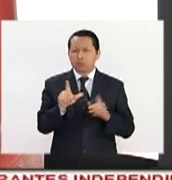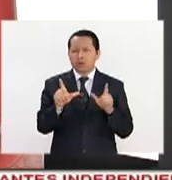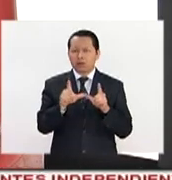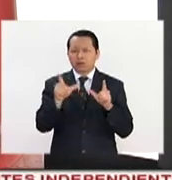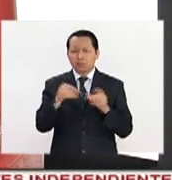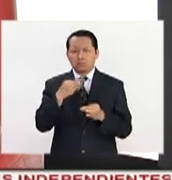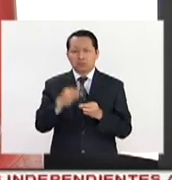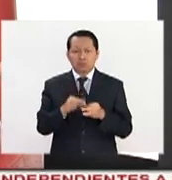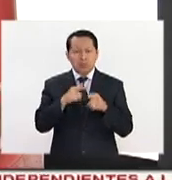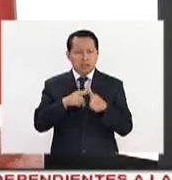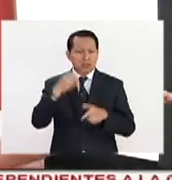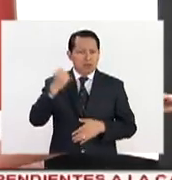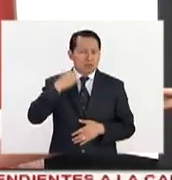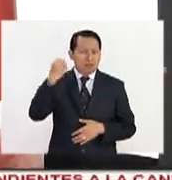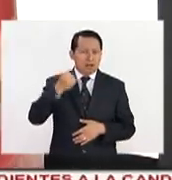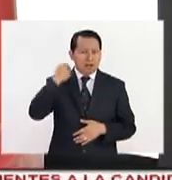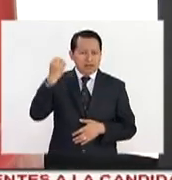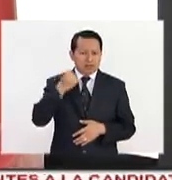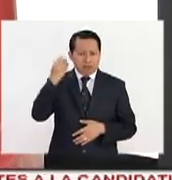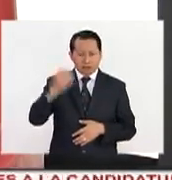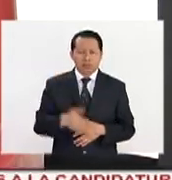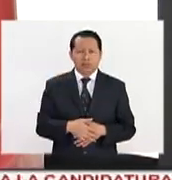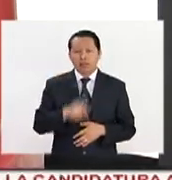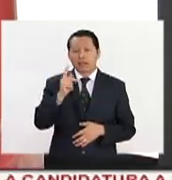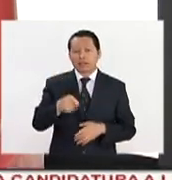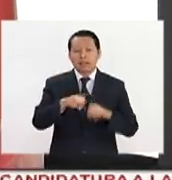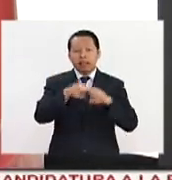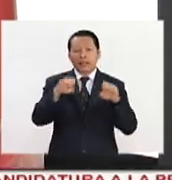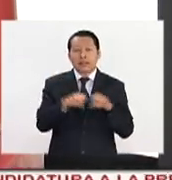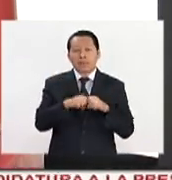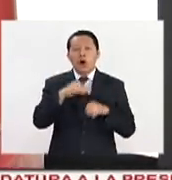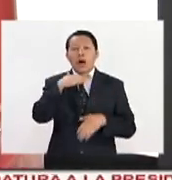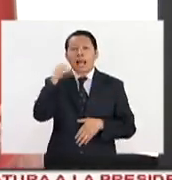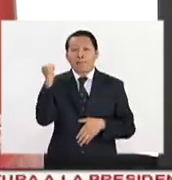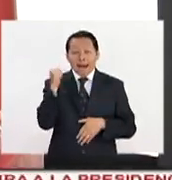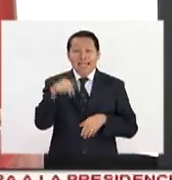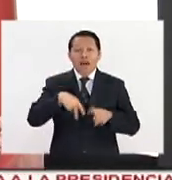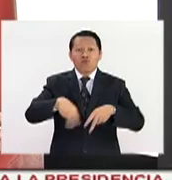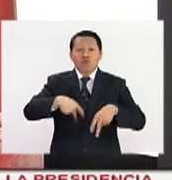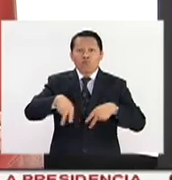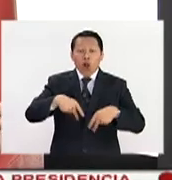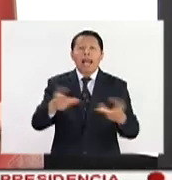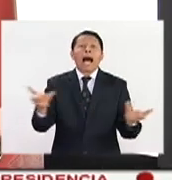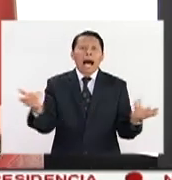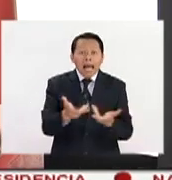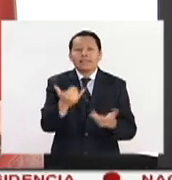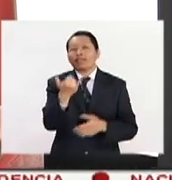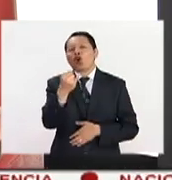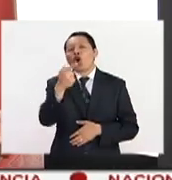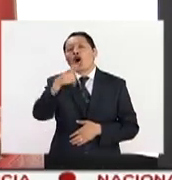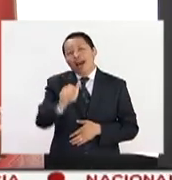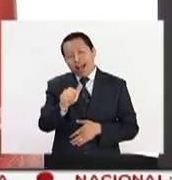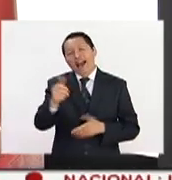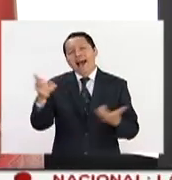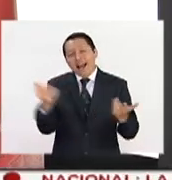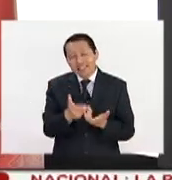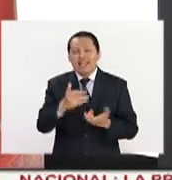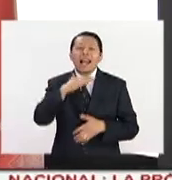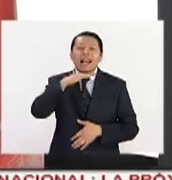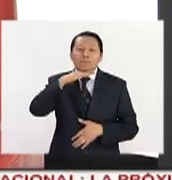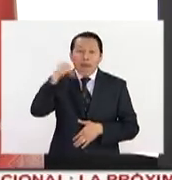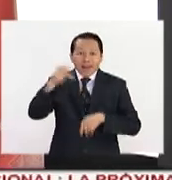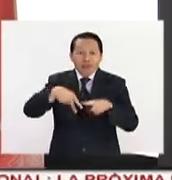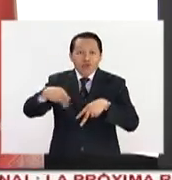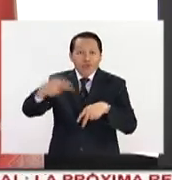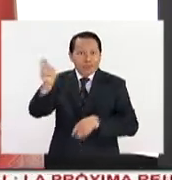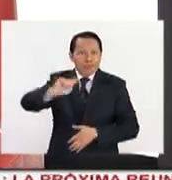las conferencias. Simplemente el equipo de Alemania de fútbol practican yoga y fíjate qué buen fútbol tienen. Claro. Entonces